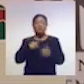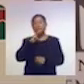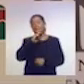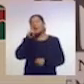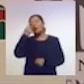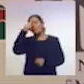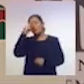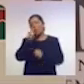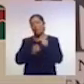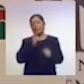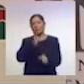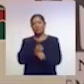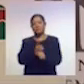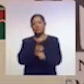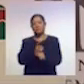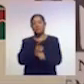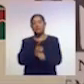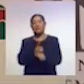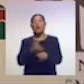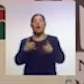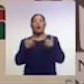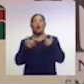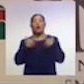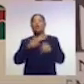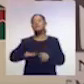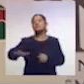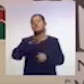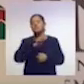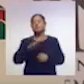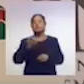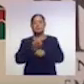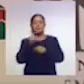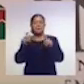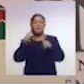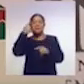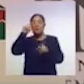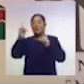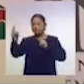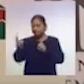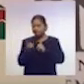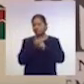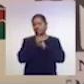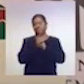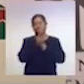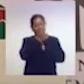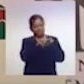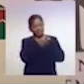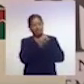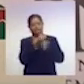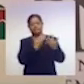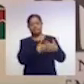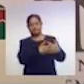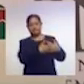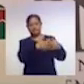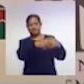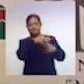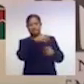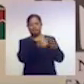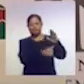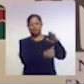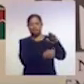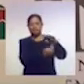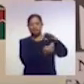la oportunidad a muchos jovencitos de la entidad para poder acercarse a estos módulos, a estos stands donde tendrán